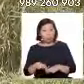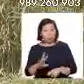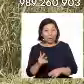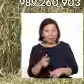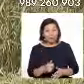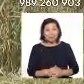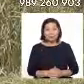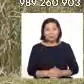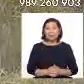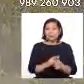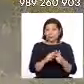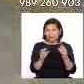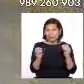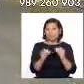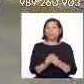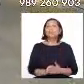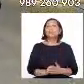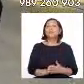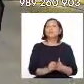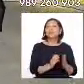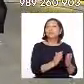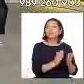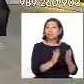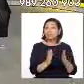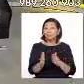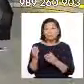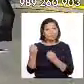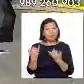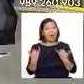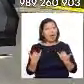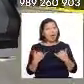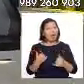7:29 de la mañana, vamos con información en vivo hasta San Juan de Miraflores.